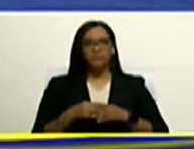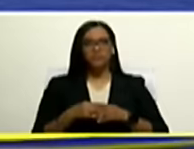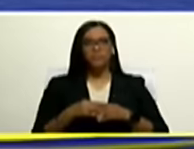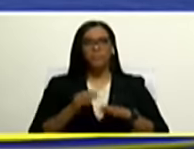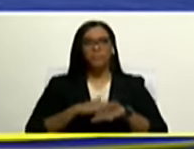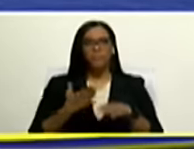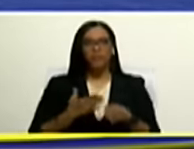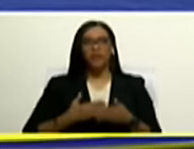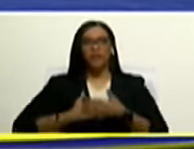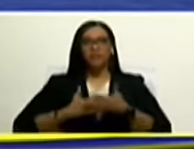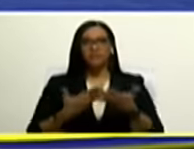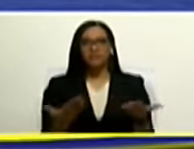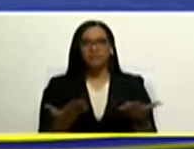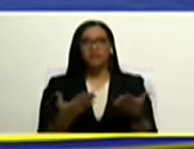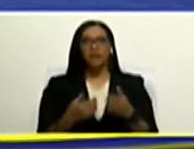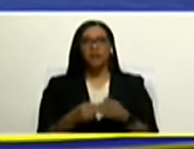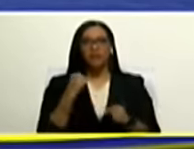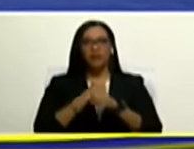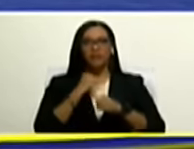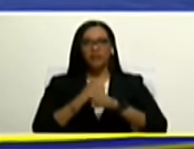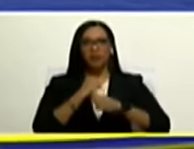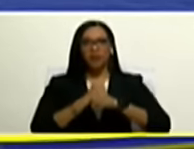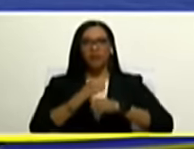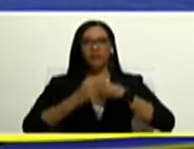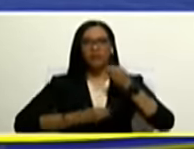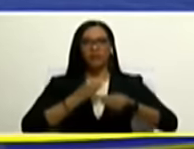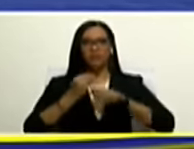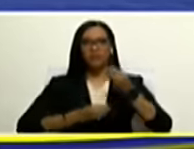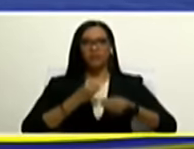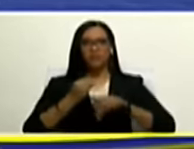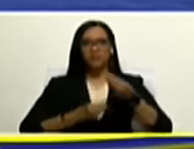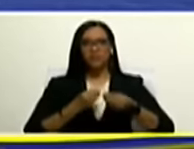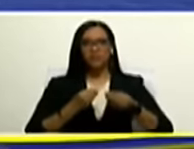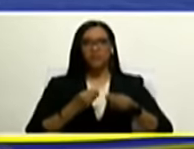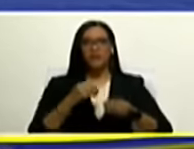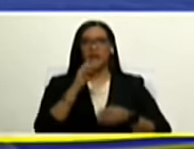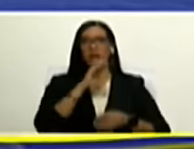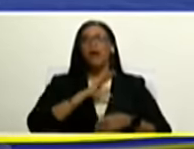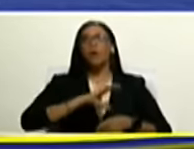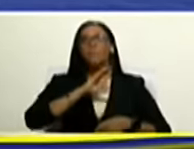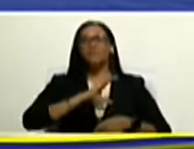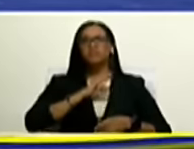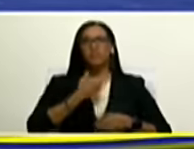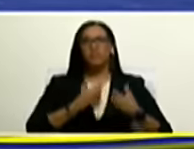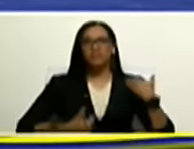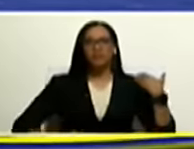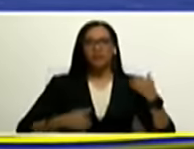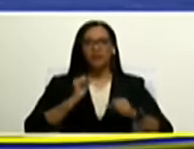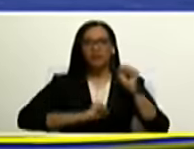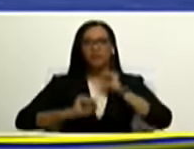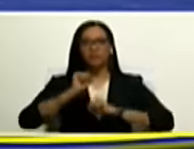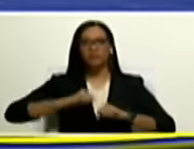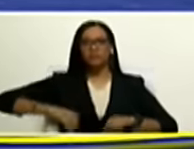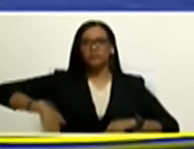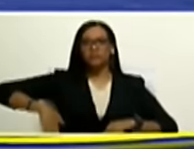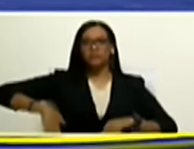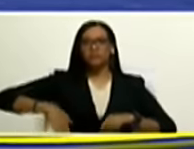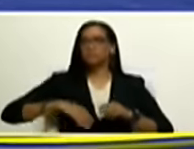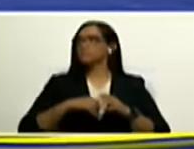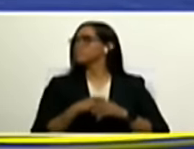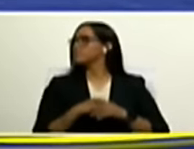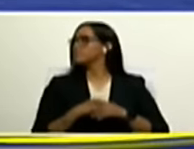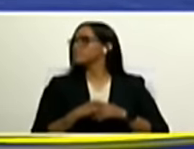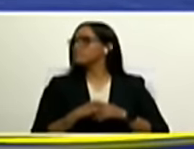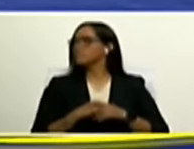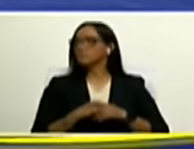porque entrego este trabajo que lo ha elaborado la Comisión Presidencial por la Defensa de la Guayana Esequiba y